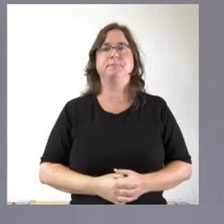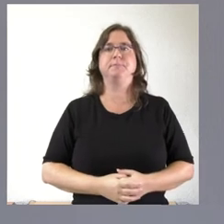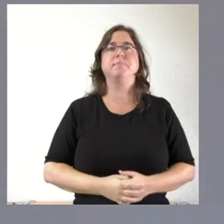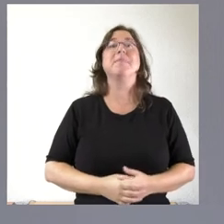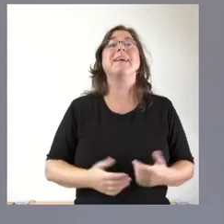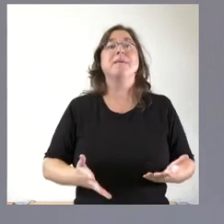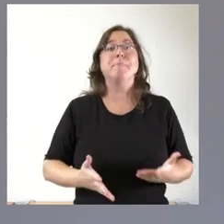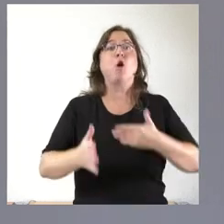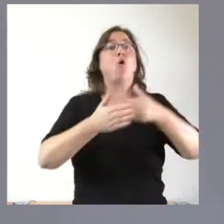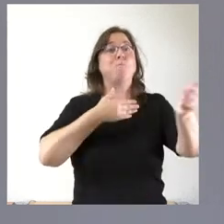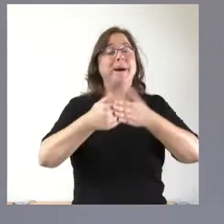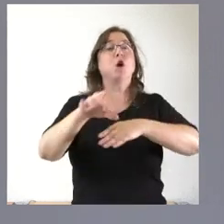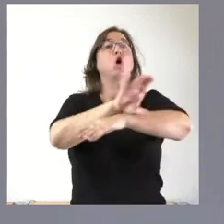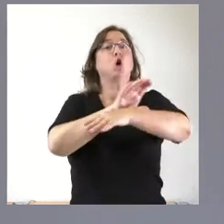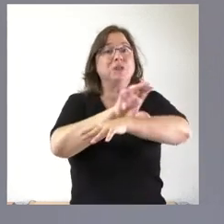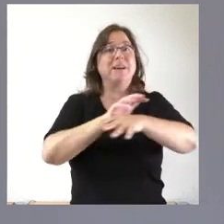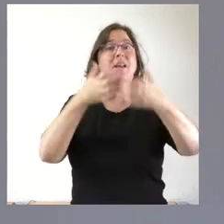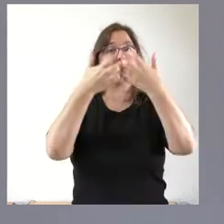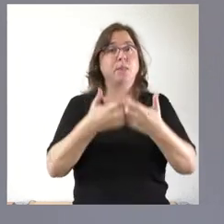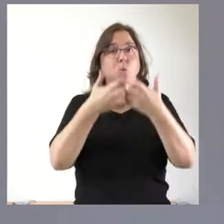¿Pero qué? ¿Lo va a hacer la Consejería de Industria?